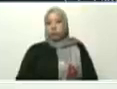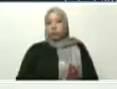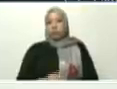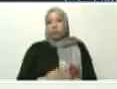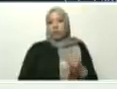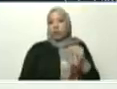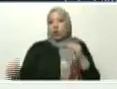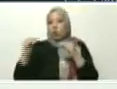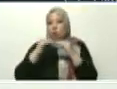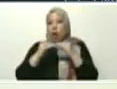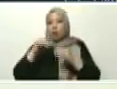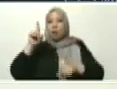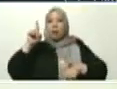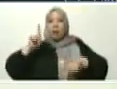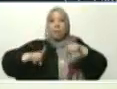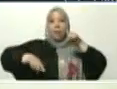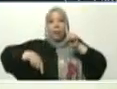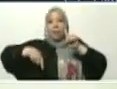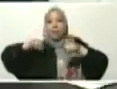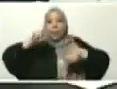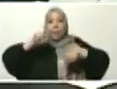Igualmente.